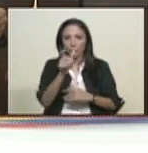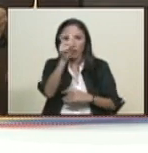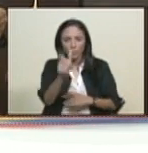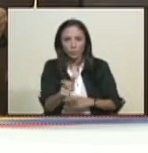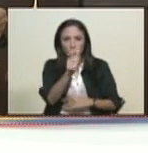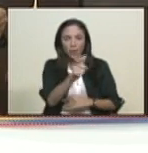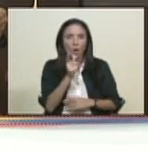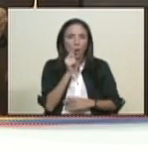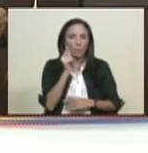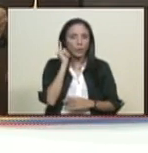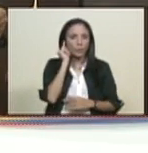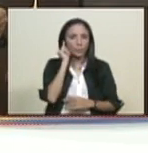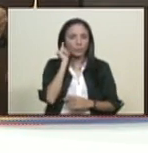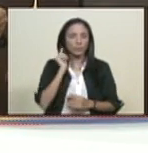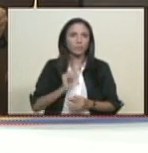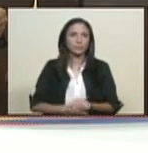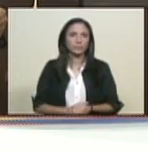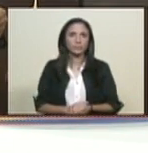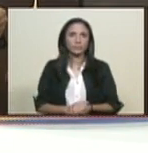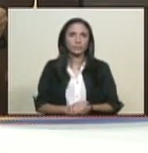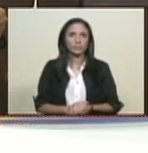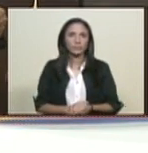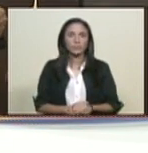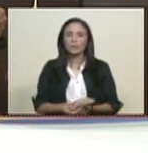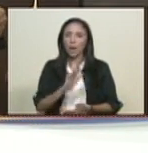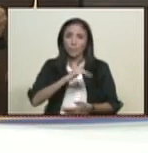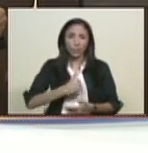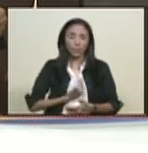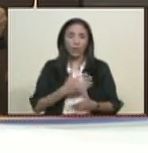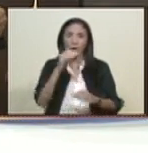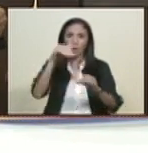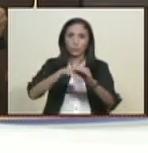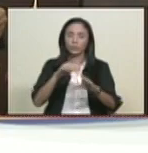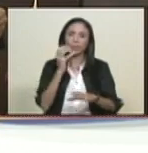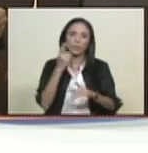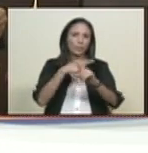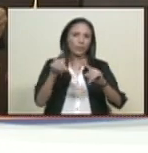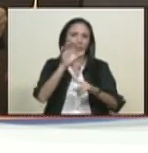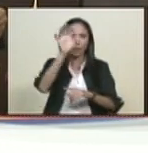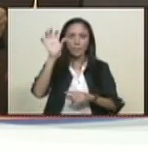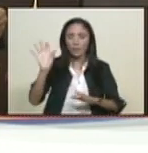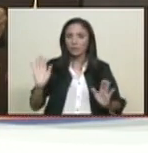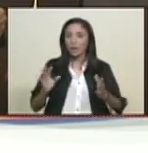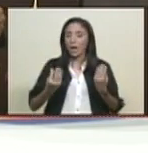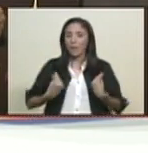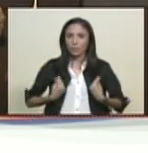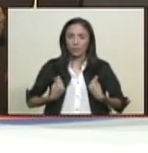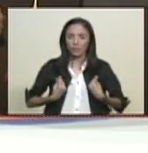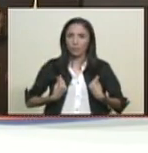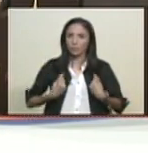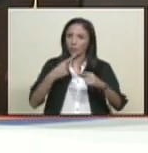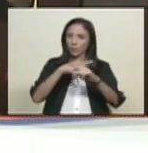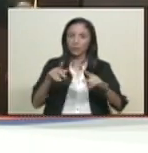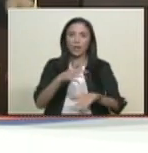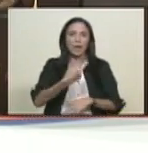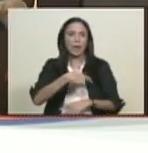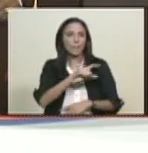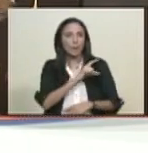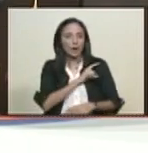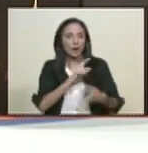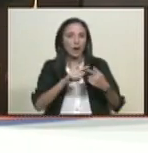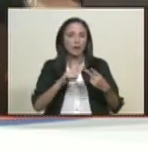venezolanas en el registro electoral permanente para que puedan votar desde los países donde ellos viven, sea